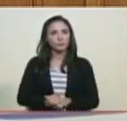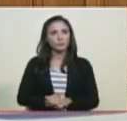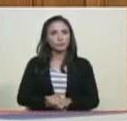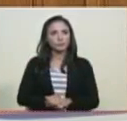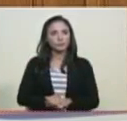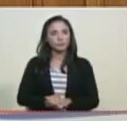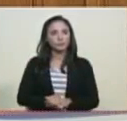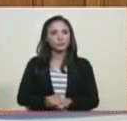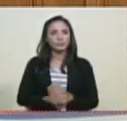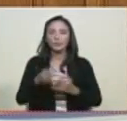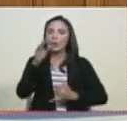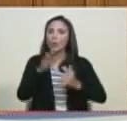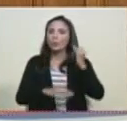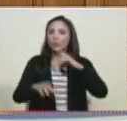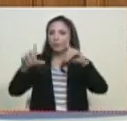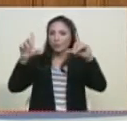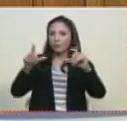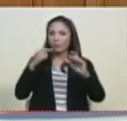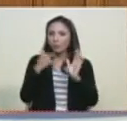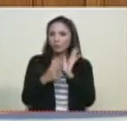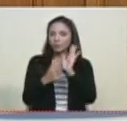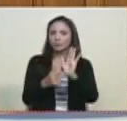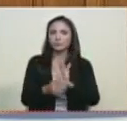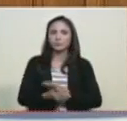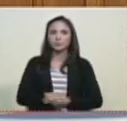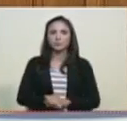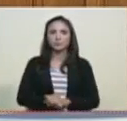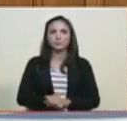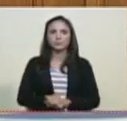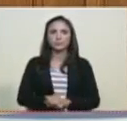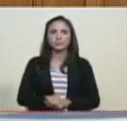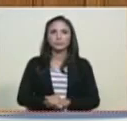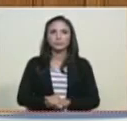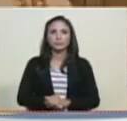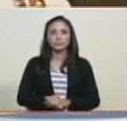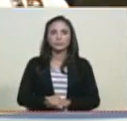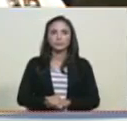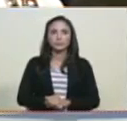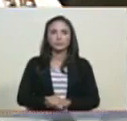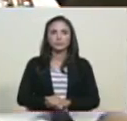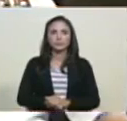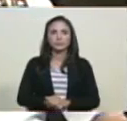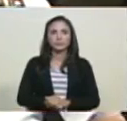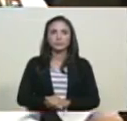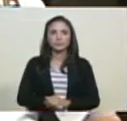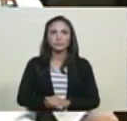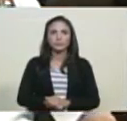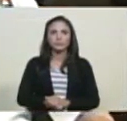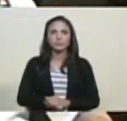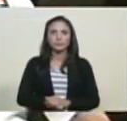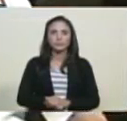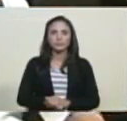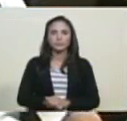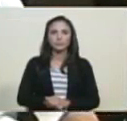Y por último, debemos proceder a solicitar, de acuerdo a los